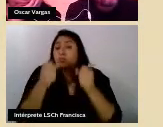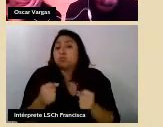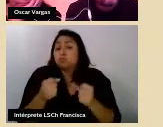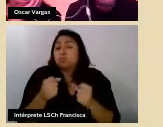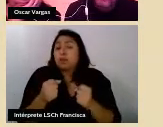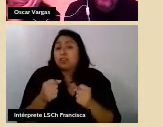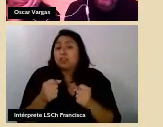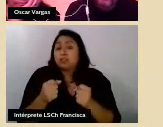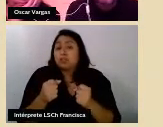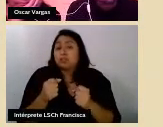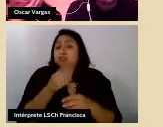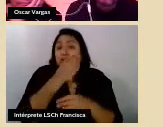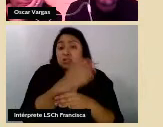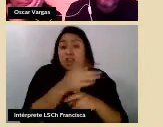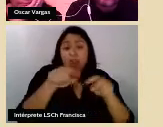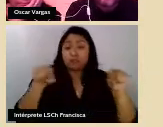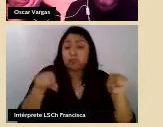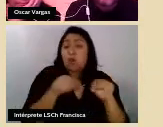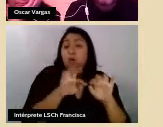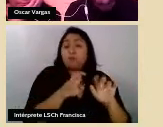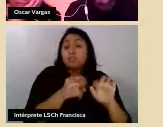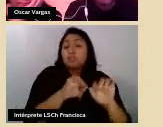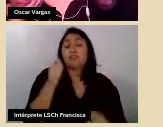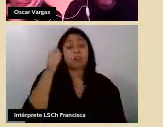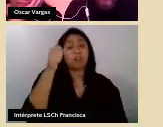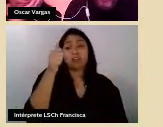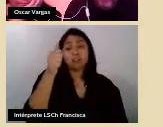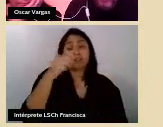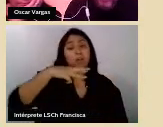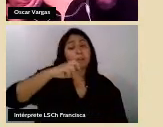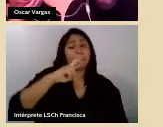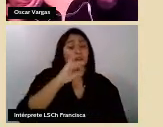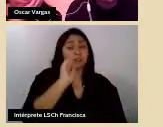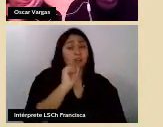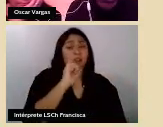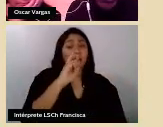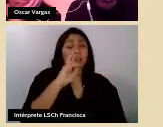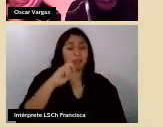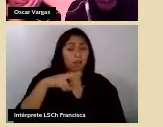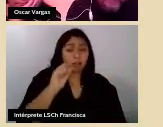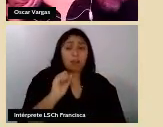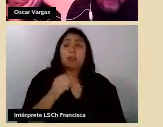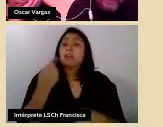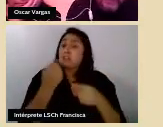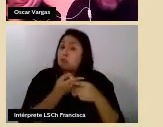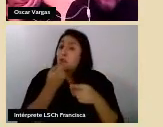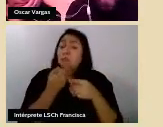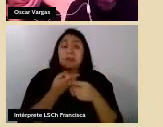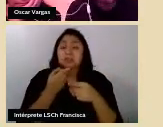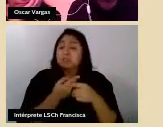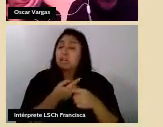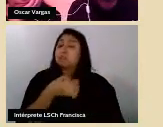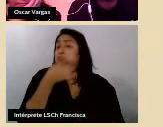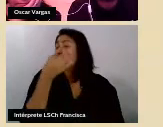la oficina de la directora, la señora María Irene, y conversar con ella, planteárselo y conversar.